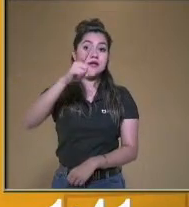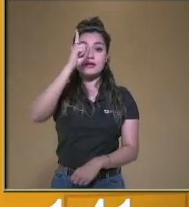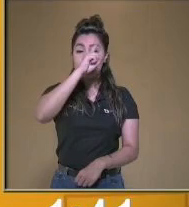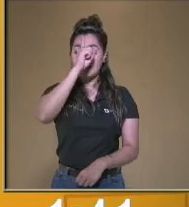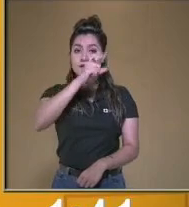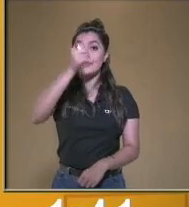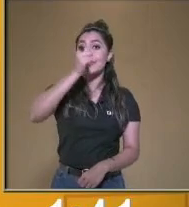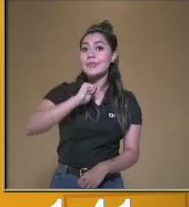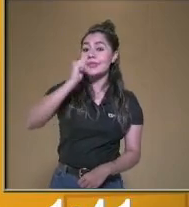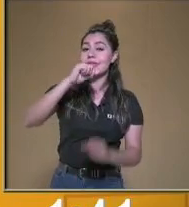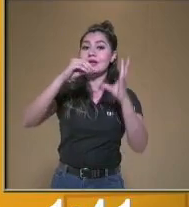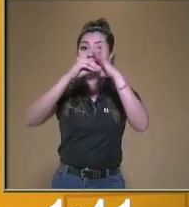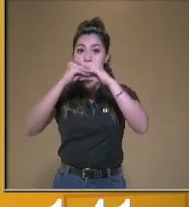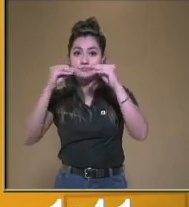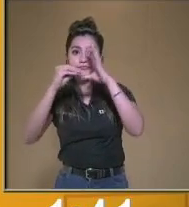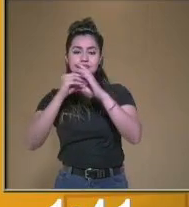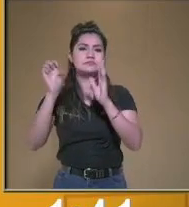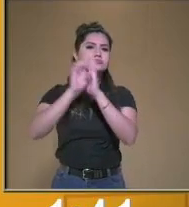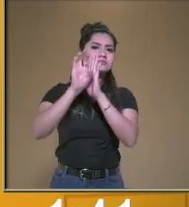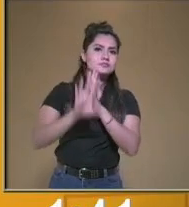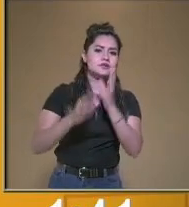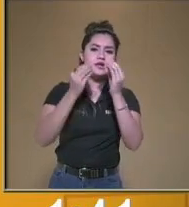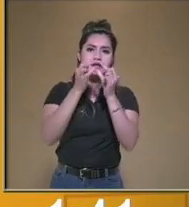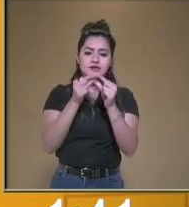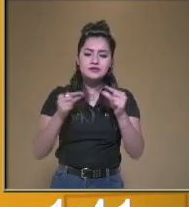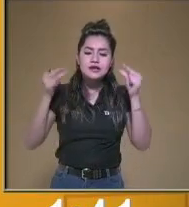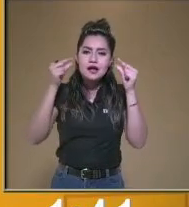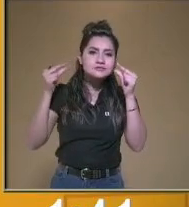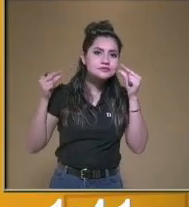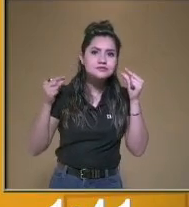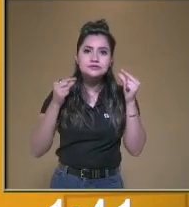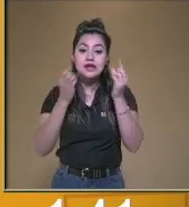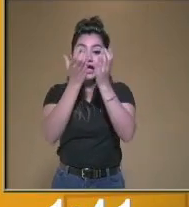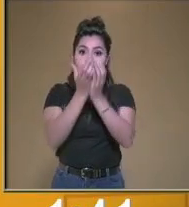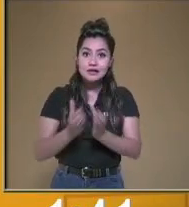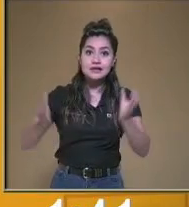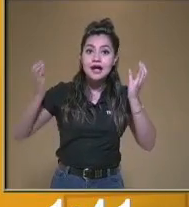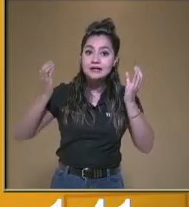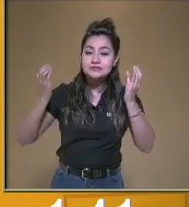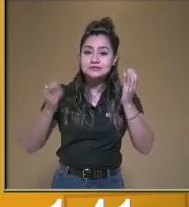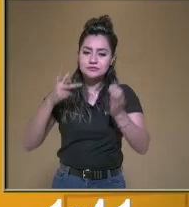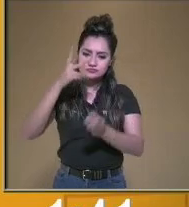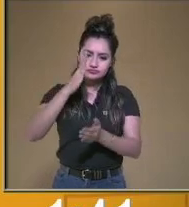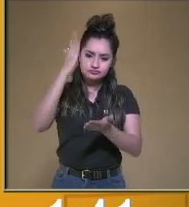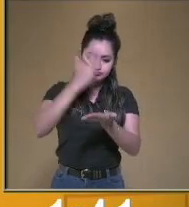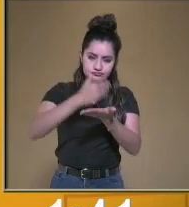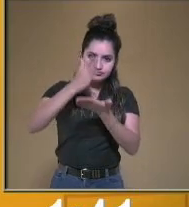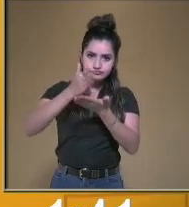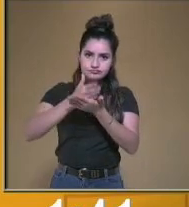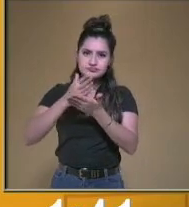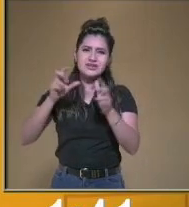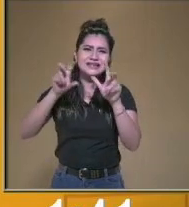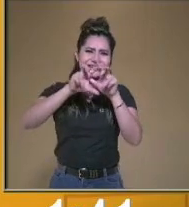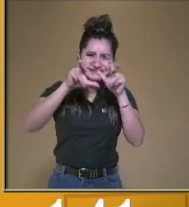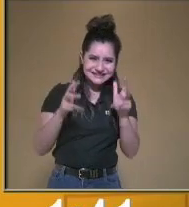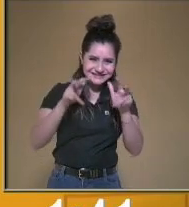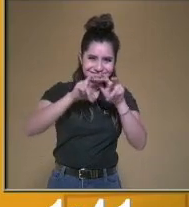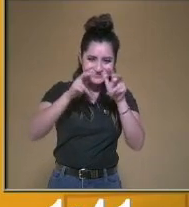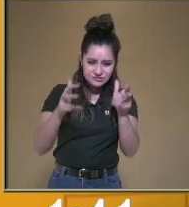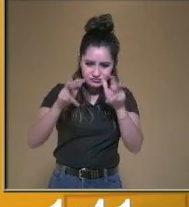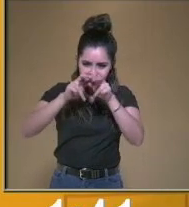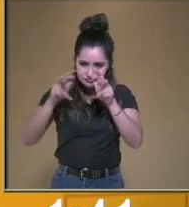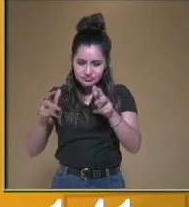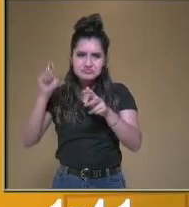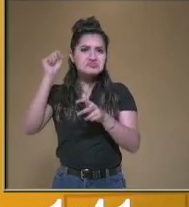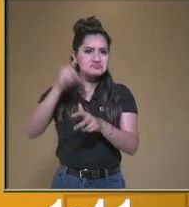Les recomiendo si tienen melón, si tienen sandía, en cuadritos bien pequeños y en las charolas donde hacemos los hielos o en los recipientes